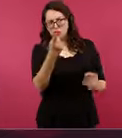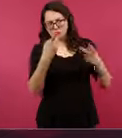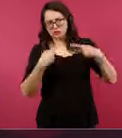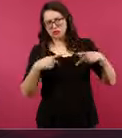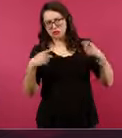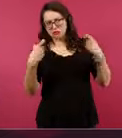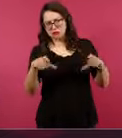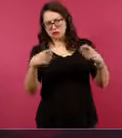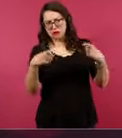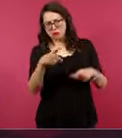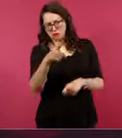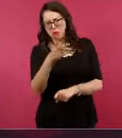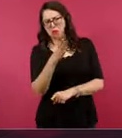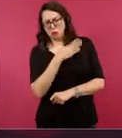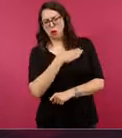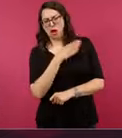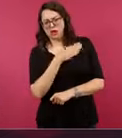por lo general